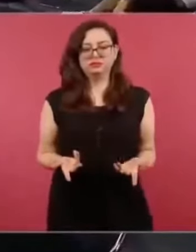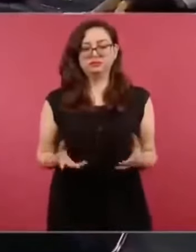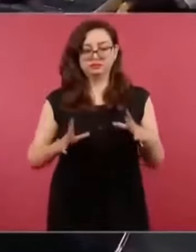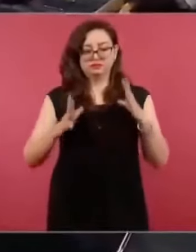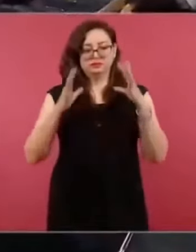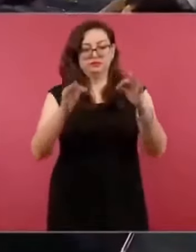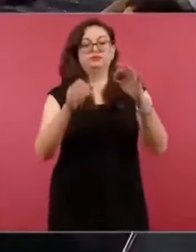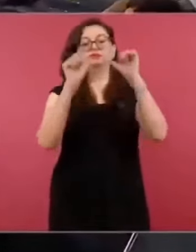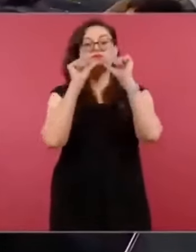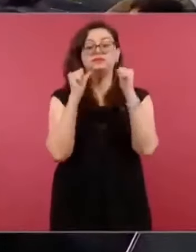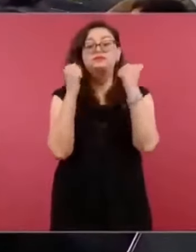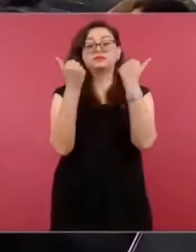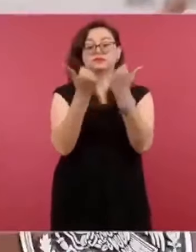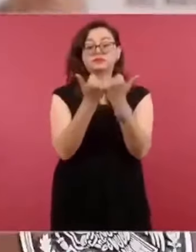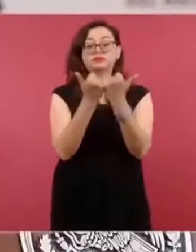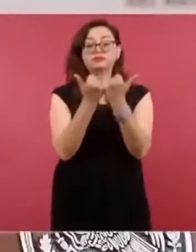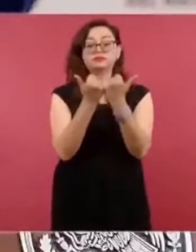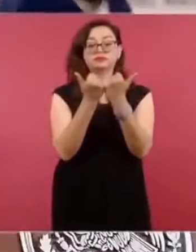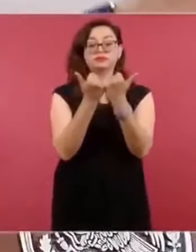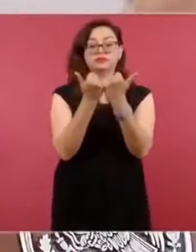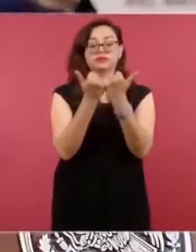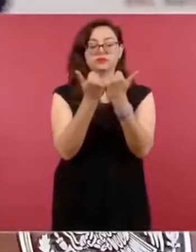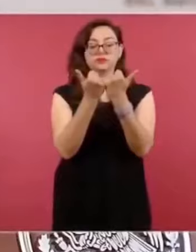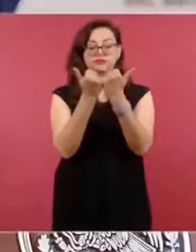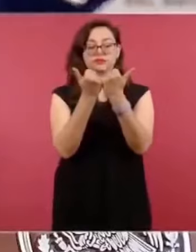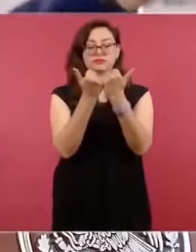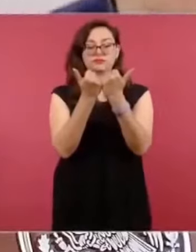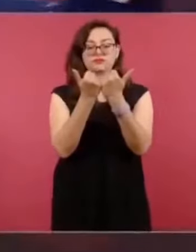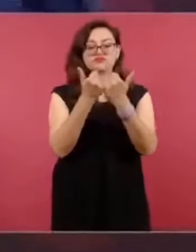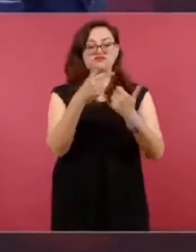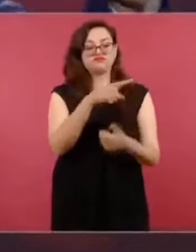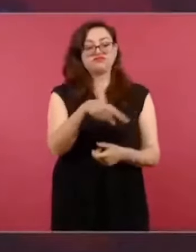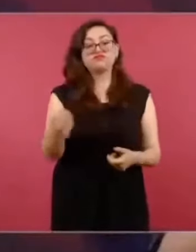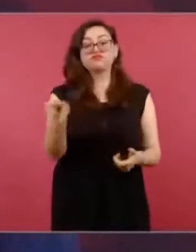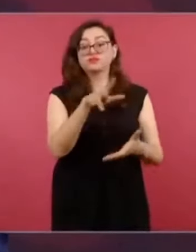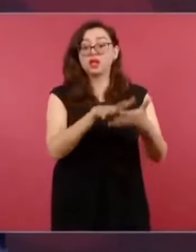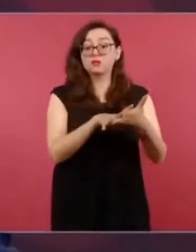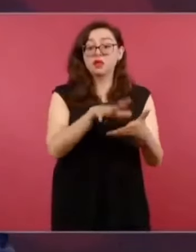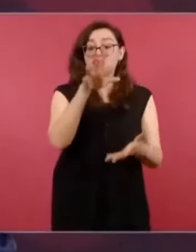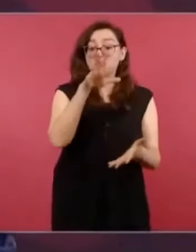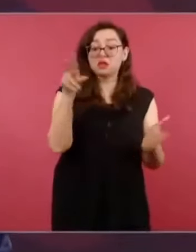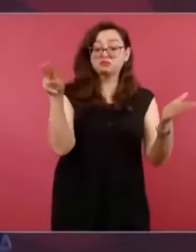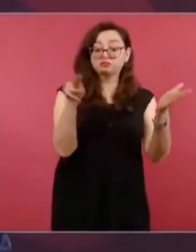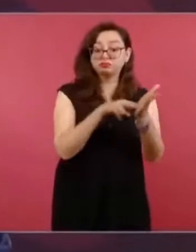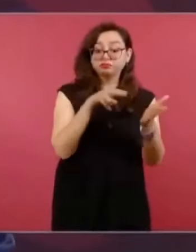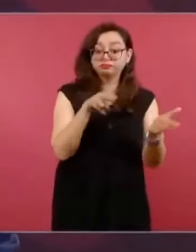y con todos o la mayoría de los abajo firmantes